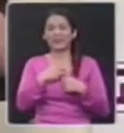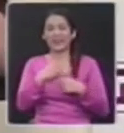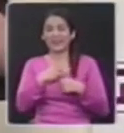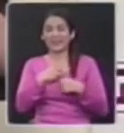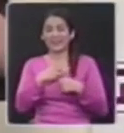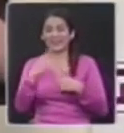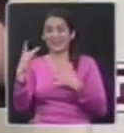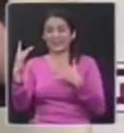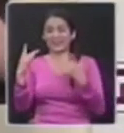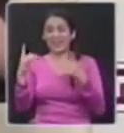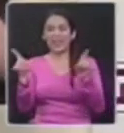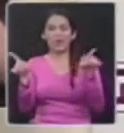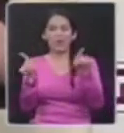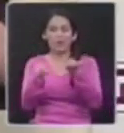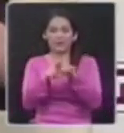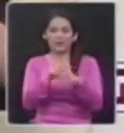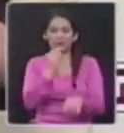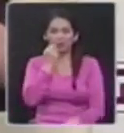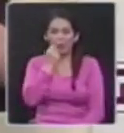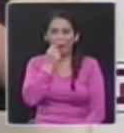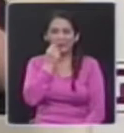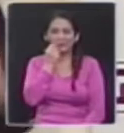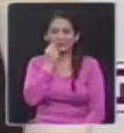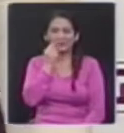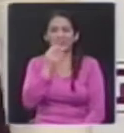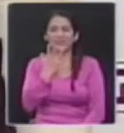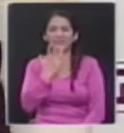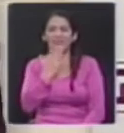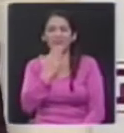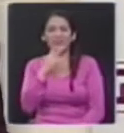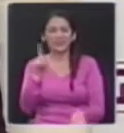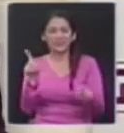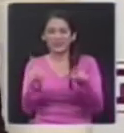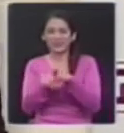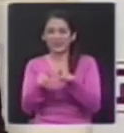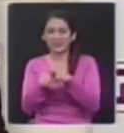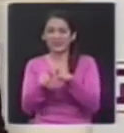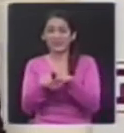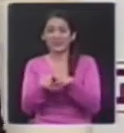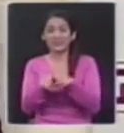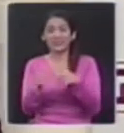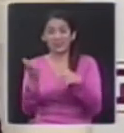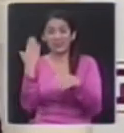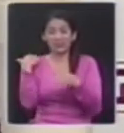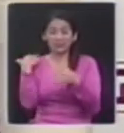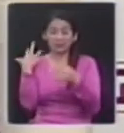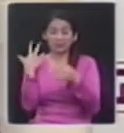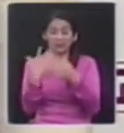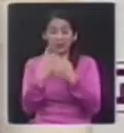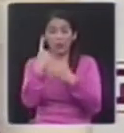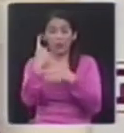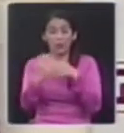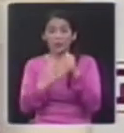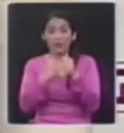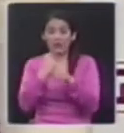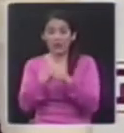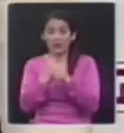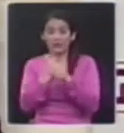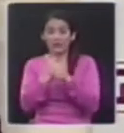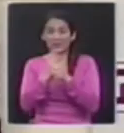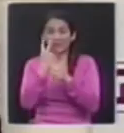De hecho, eso justo es lo que tú que contabas. Nos demoramos un año y más en desarrollar el producto porque el chicle es dorado.